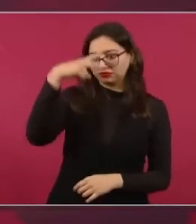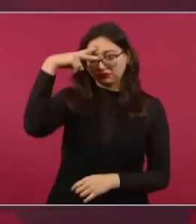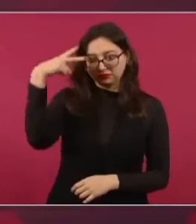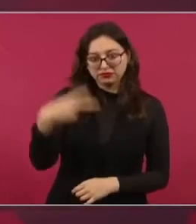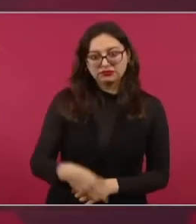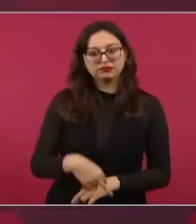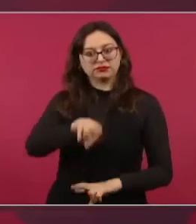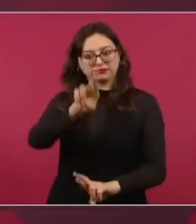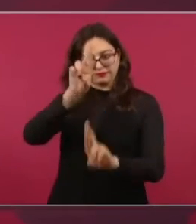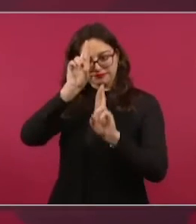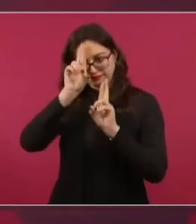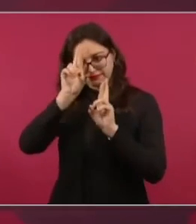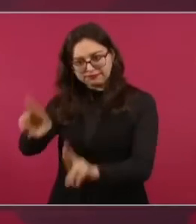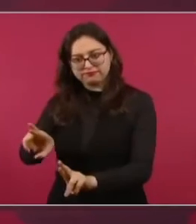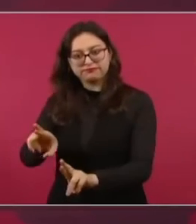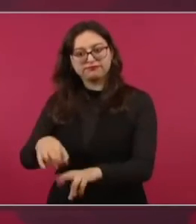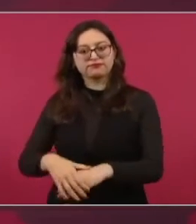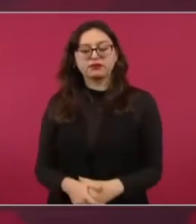que